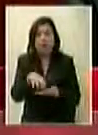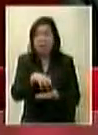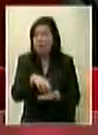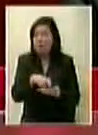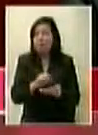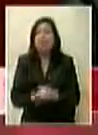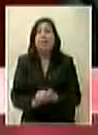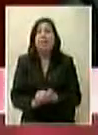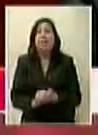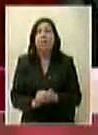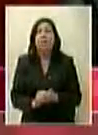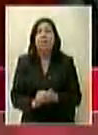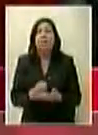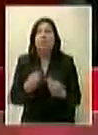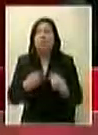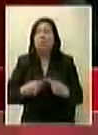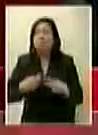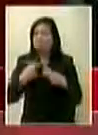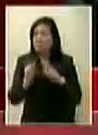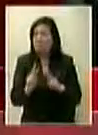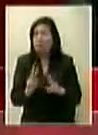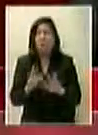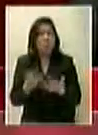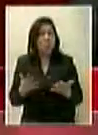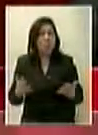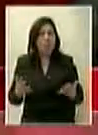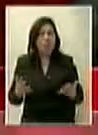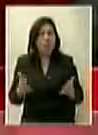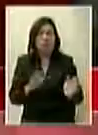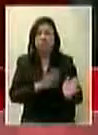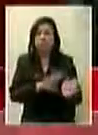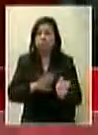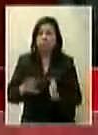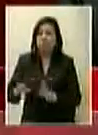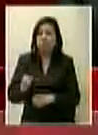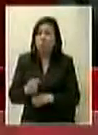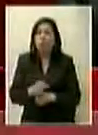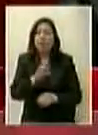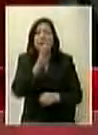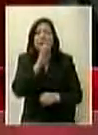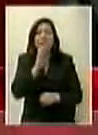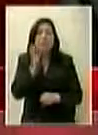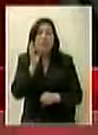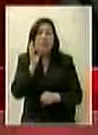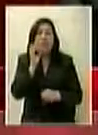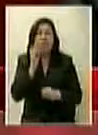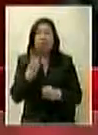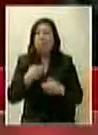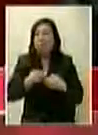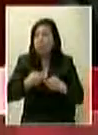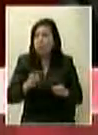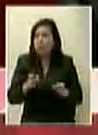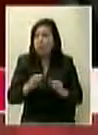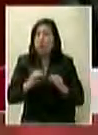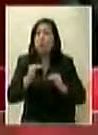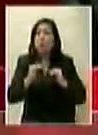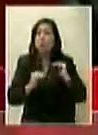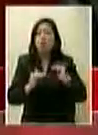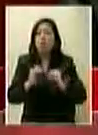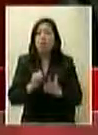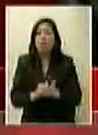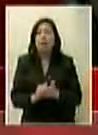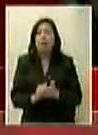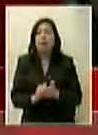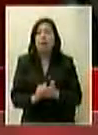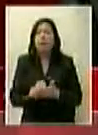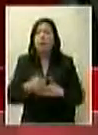Ciudadanía, nos compete velar porque no haya discriminación contra la mujer, promover la equidad de género y